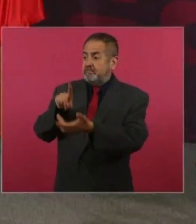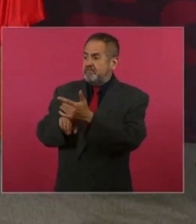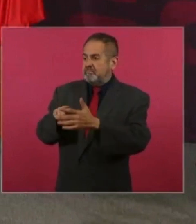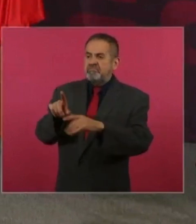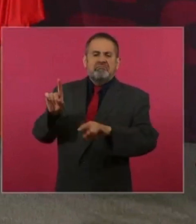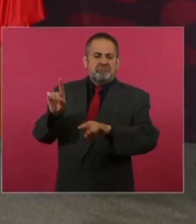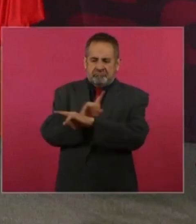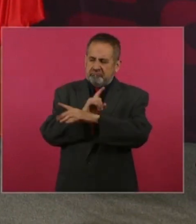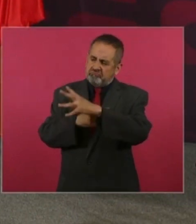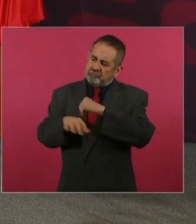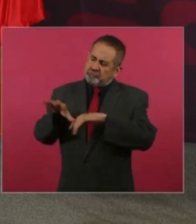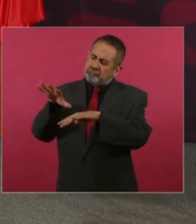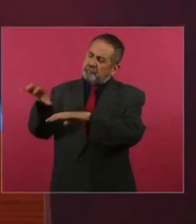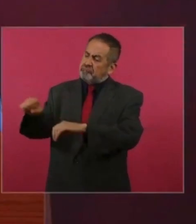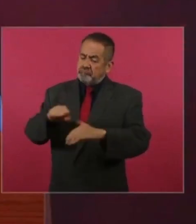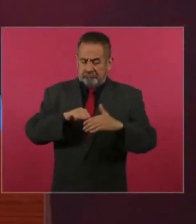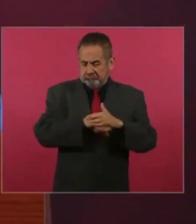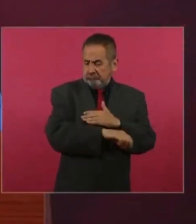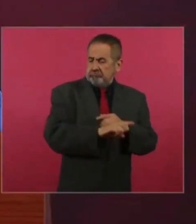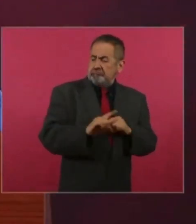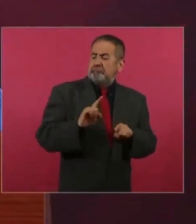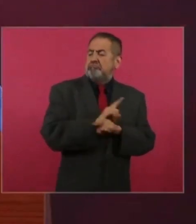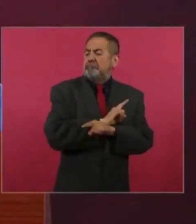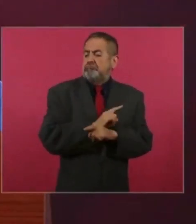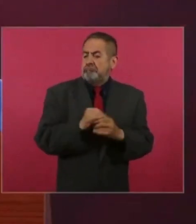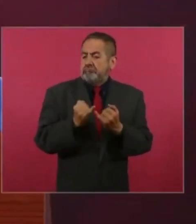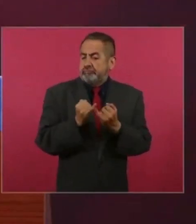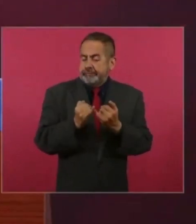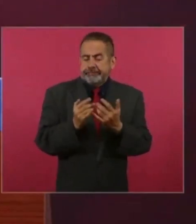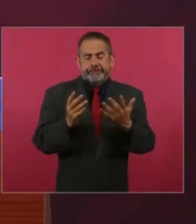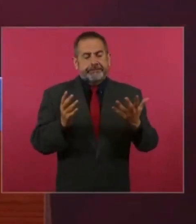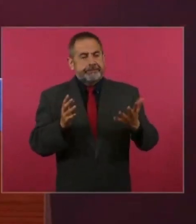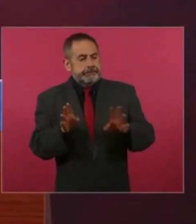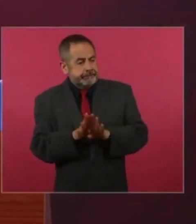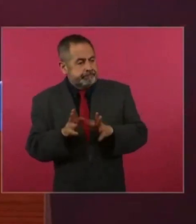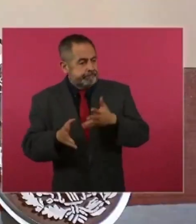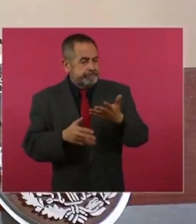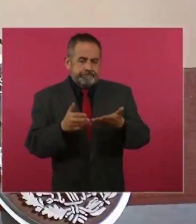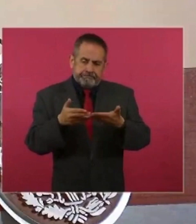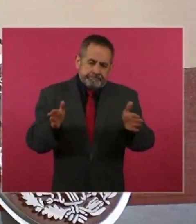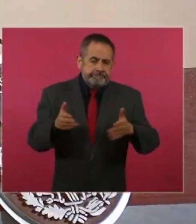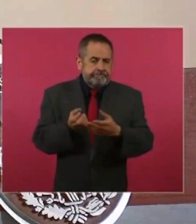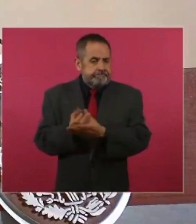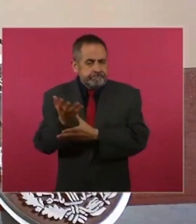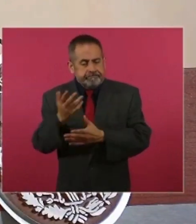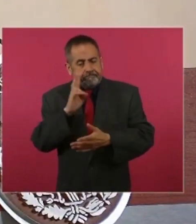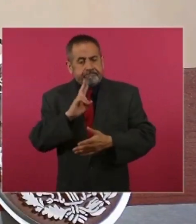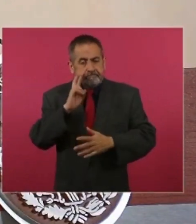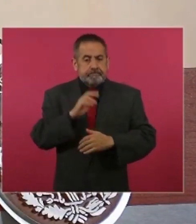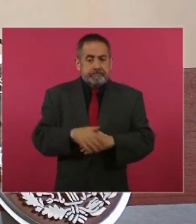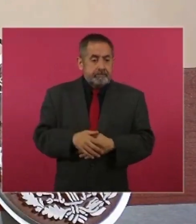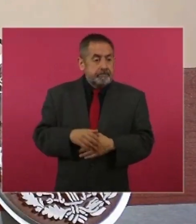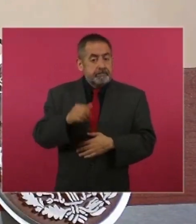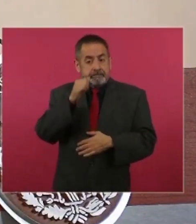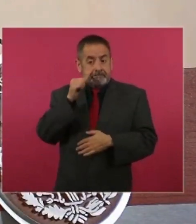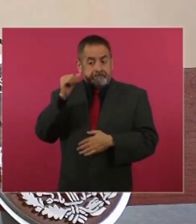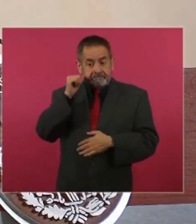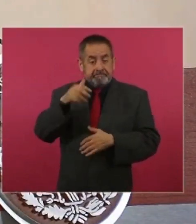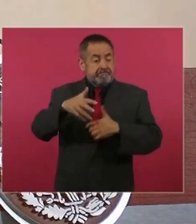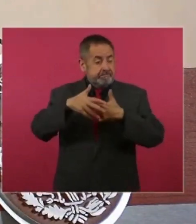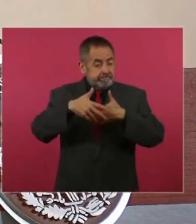la manifestación del día de ayer. Durante todas las horas que se mantuvo la